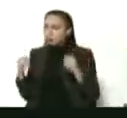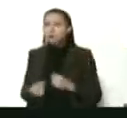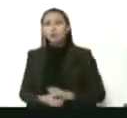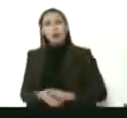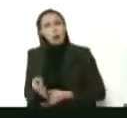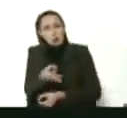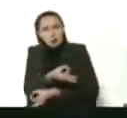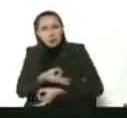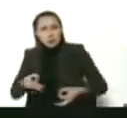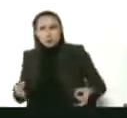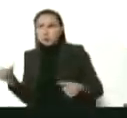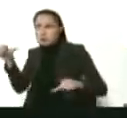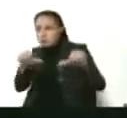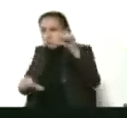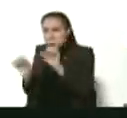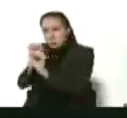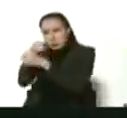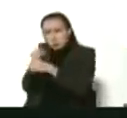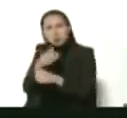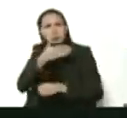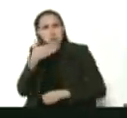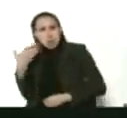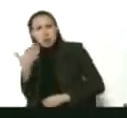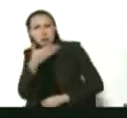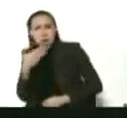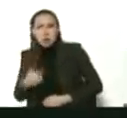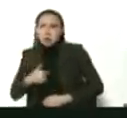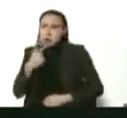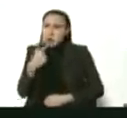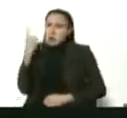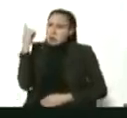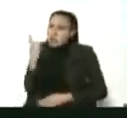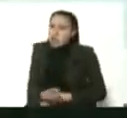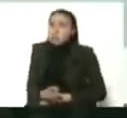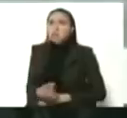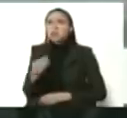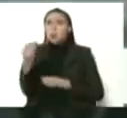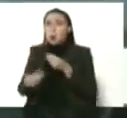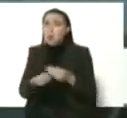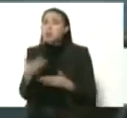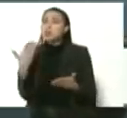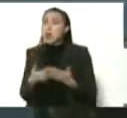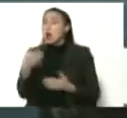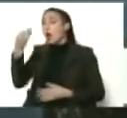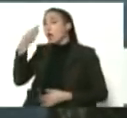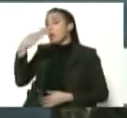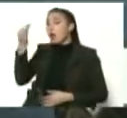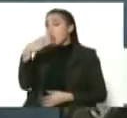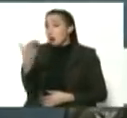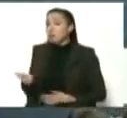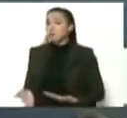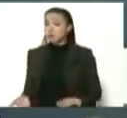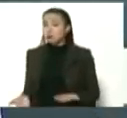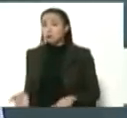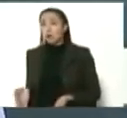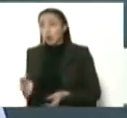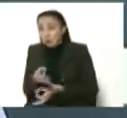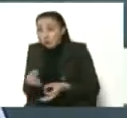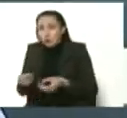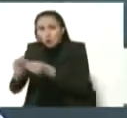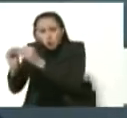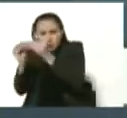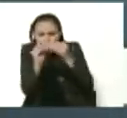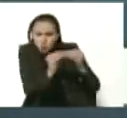perfeccionen, por eso yo siempre he insistido en los tratamientos. Perfeccionar los tratamientos,